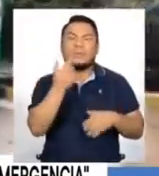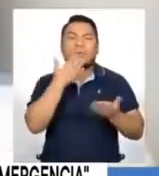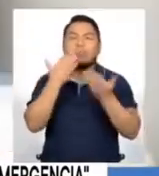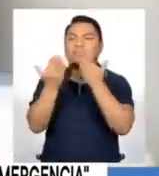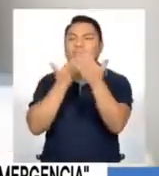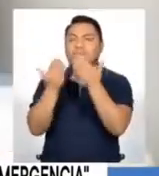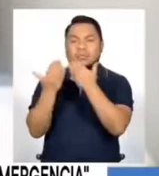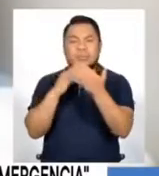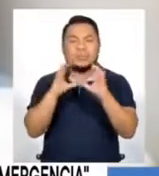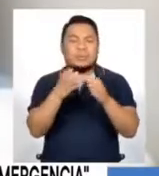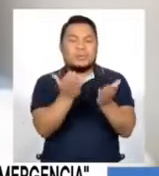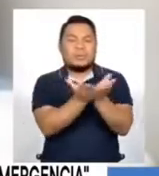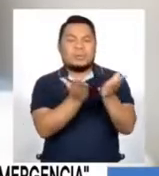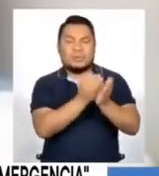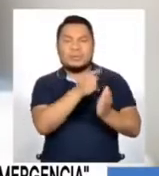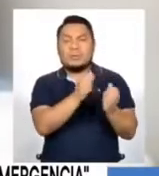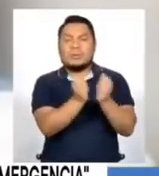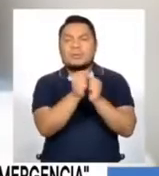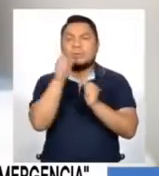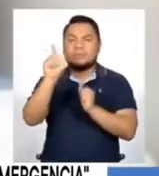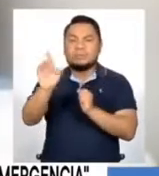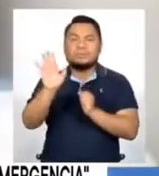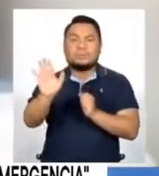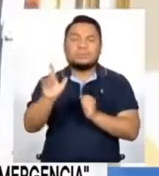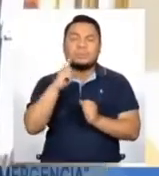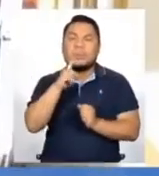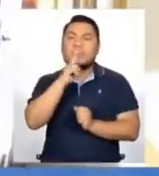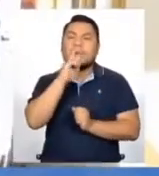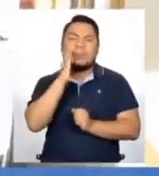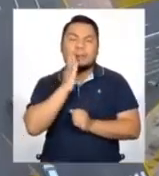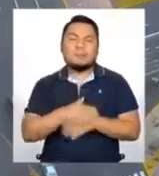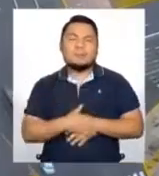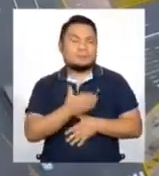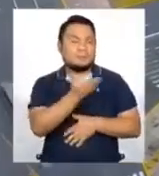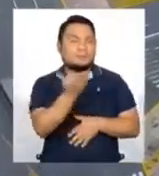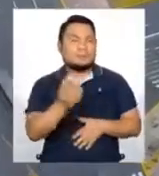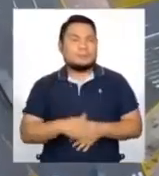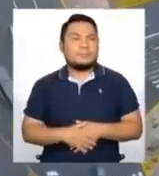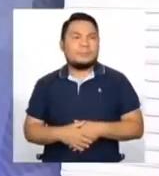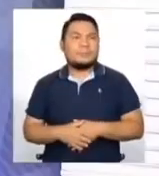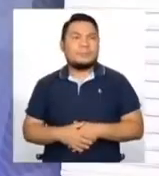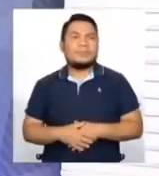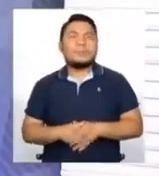las instituciones educativas y sus padres. Nicolás. Gracias, Alejandra.